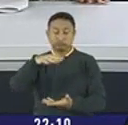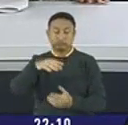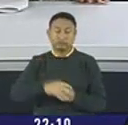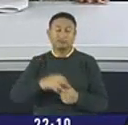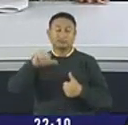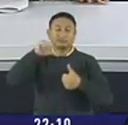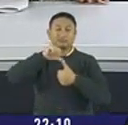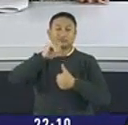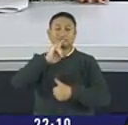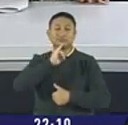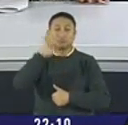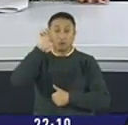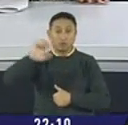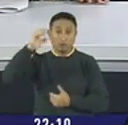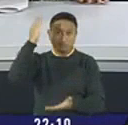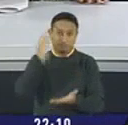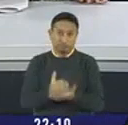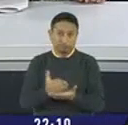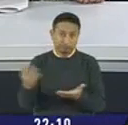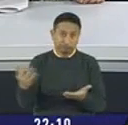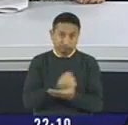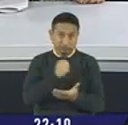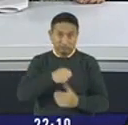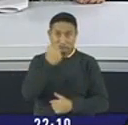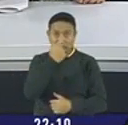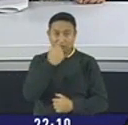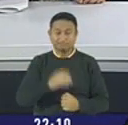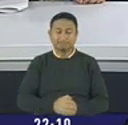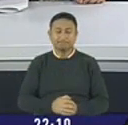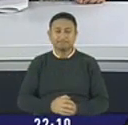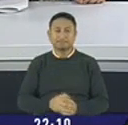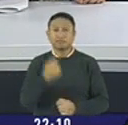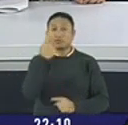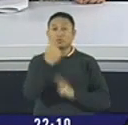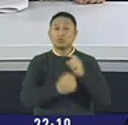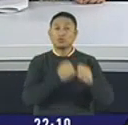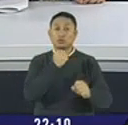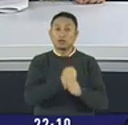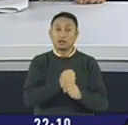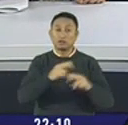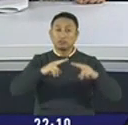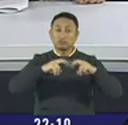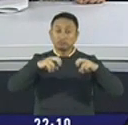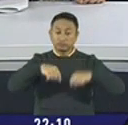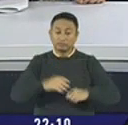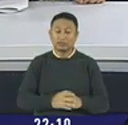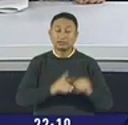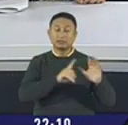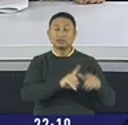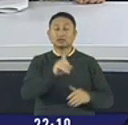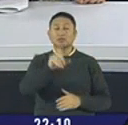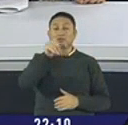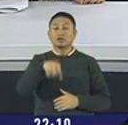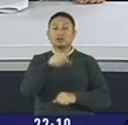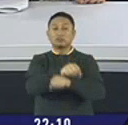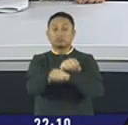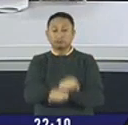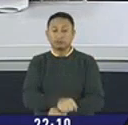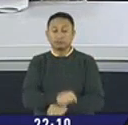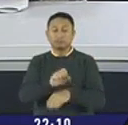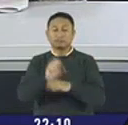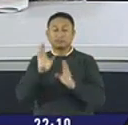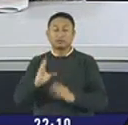Estados Unidos y Europa. El trabajo investigativo, que duró un año, dejó 61 personas detenidas entre